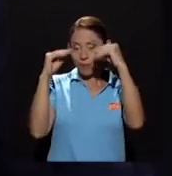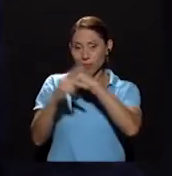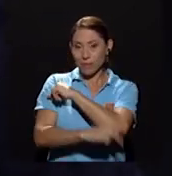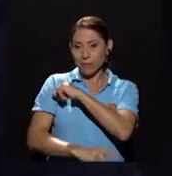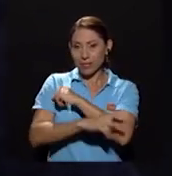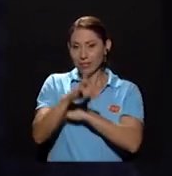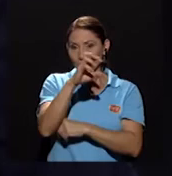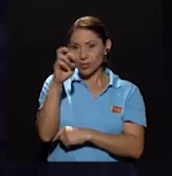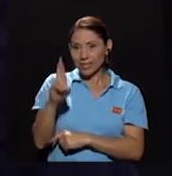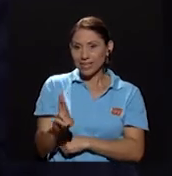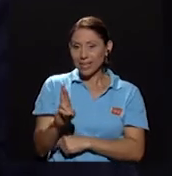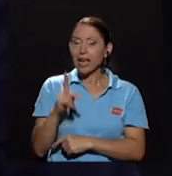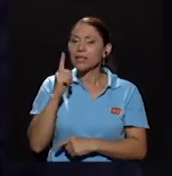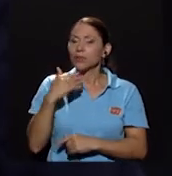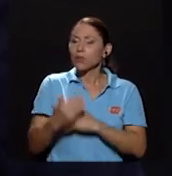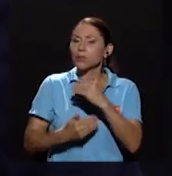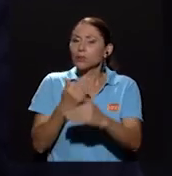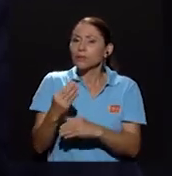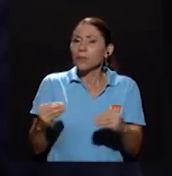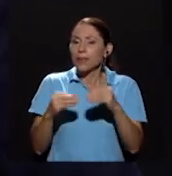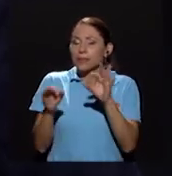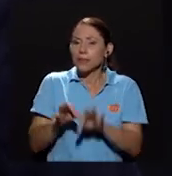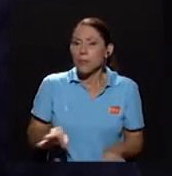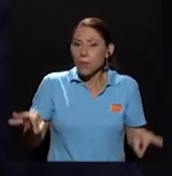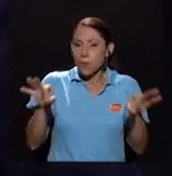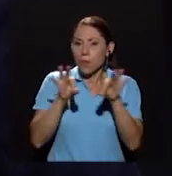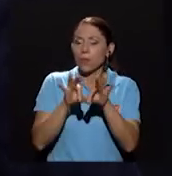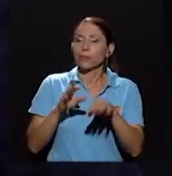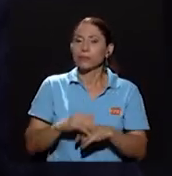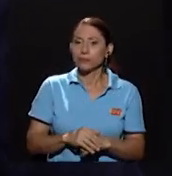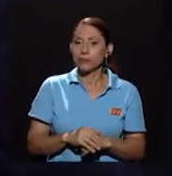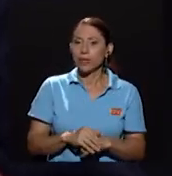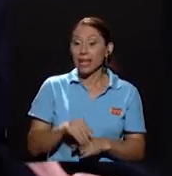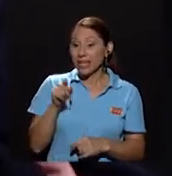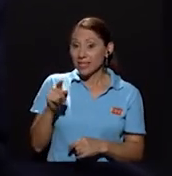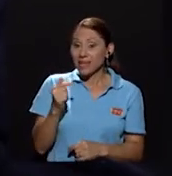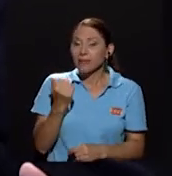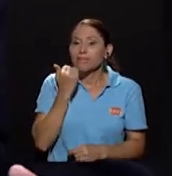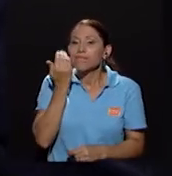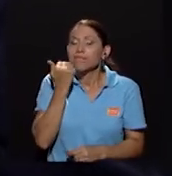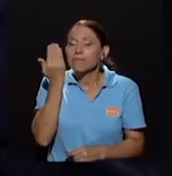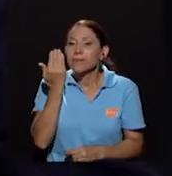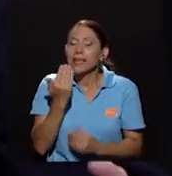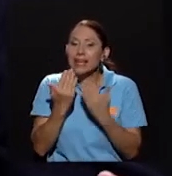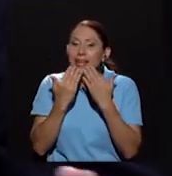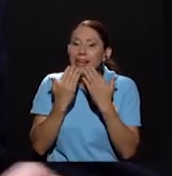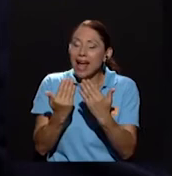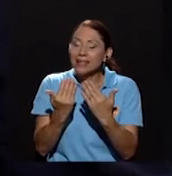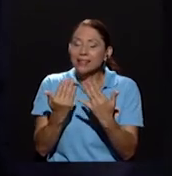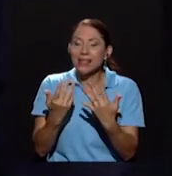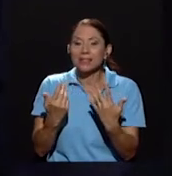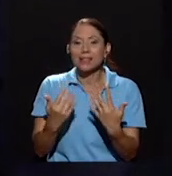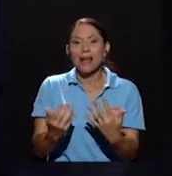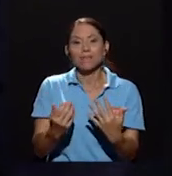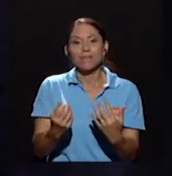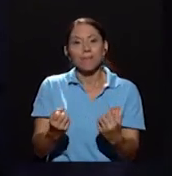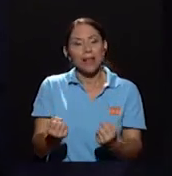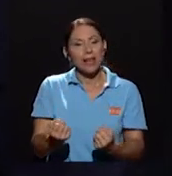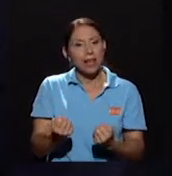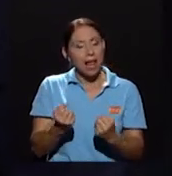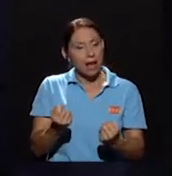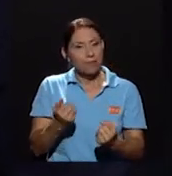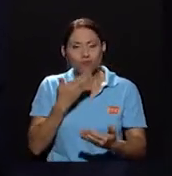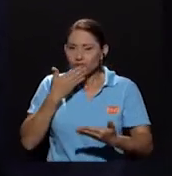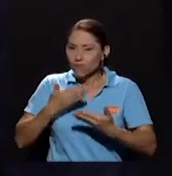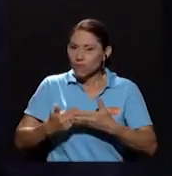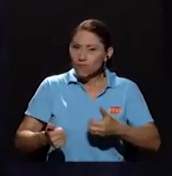de los procesos más importantes y se vio facilitada gracias a la solidez y robustez diría yo del informe que se